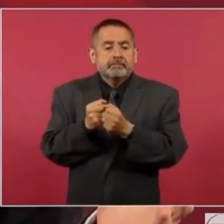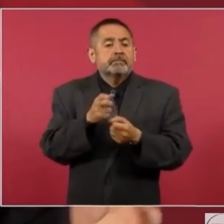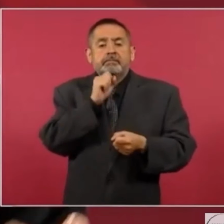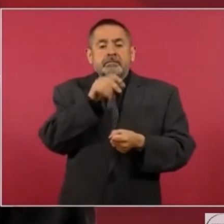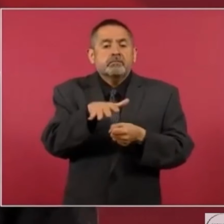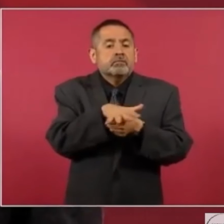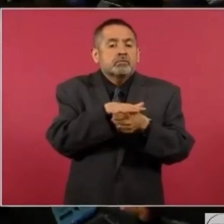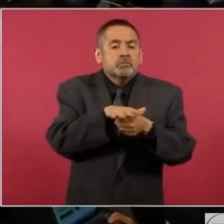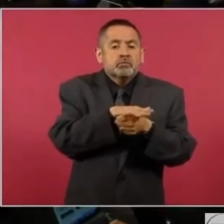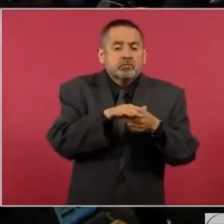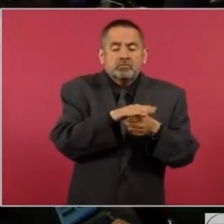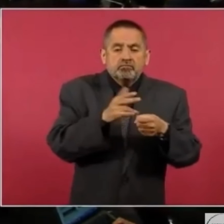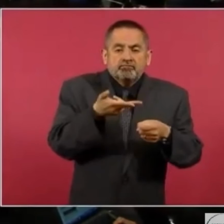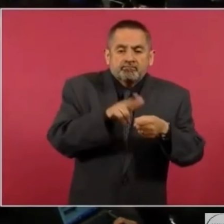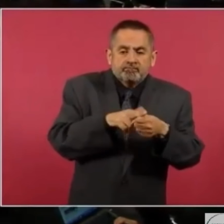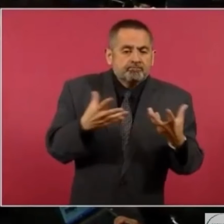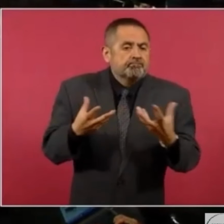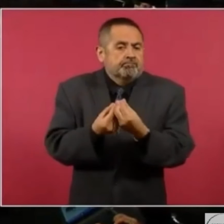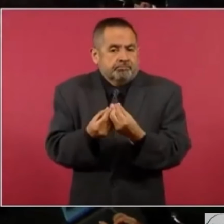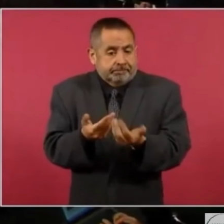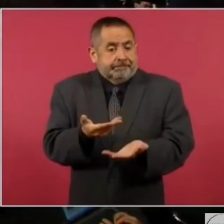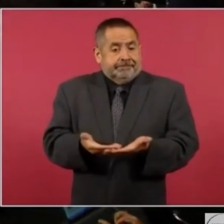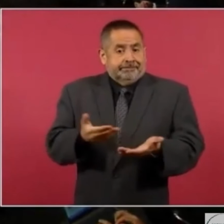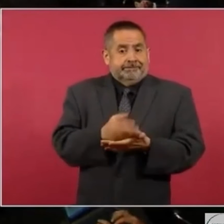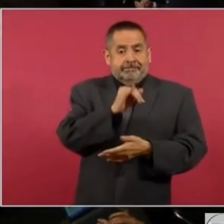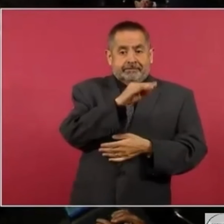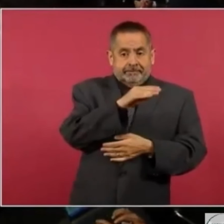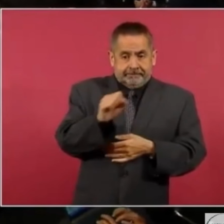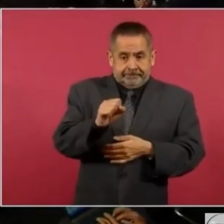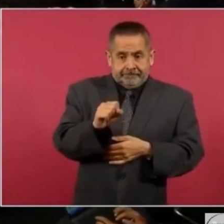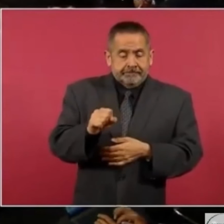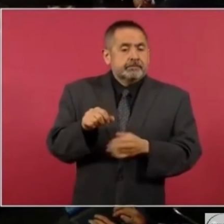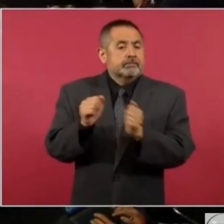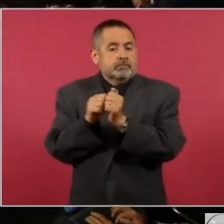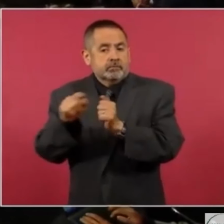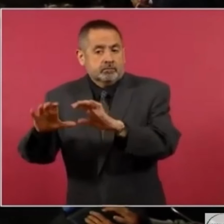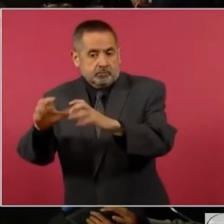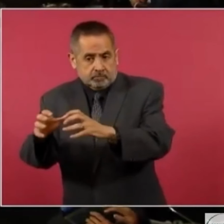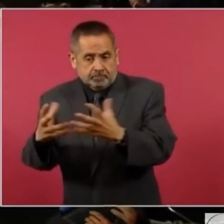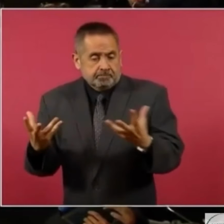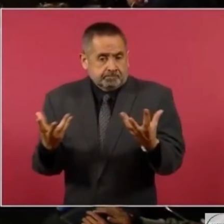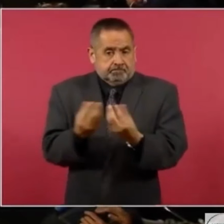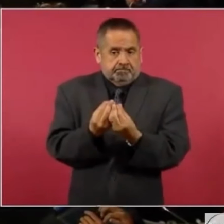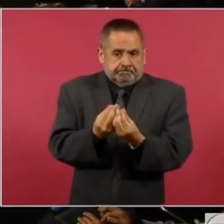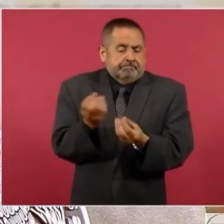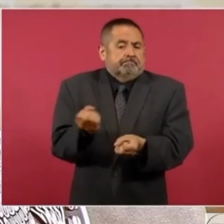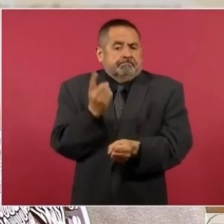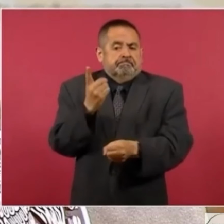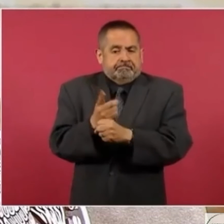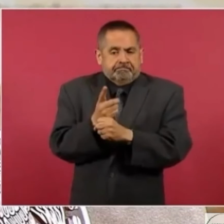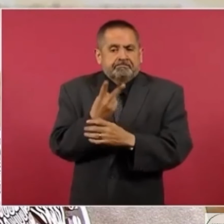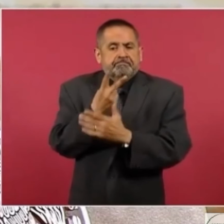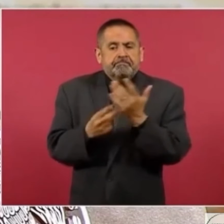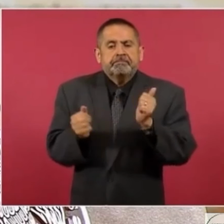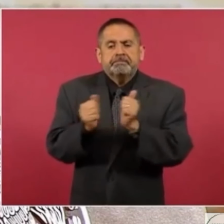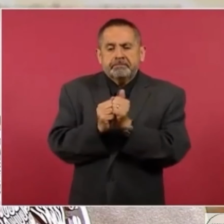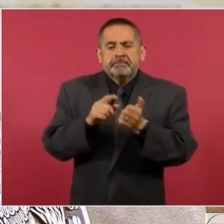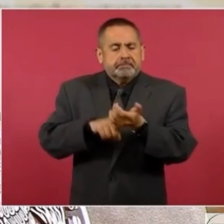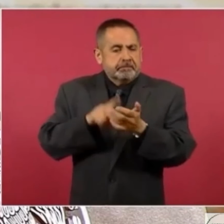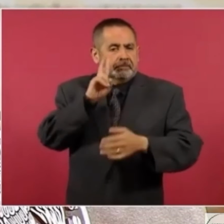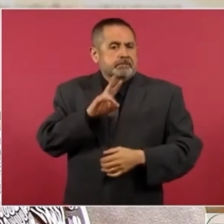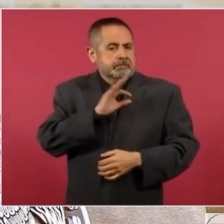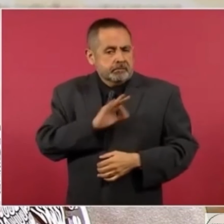locales. Ahora, con el avance de IMSS Bienestar, consideramos que tenemos una nueva oportunidad de posicionar desde